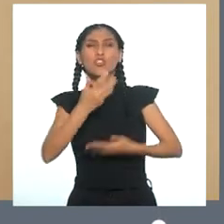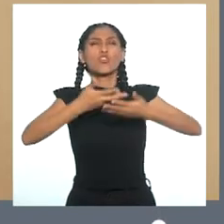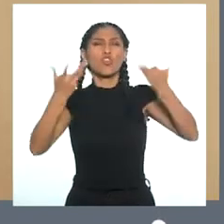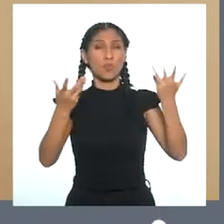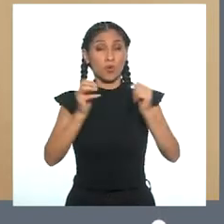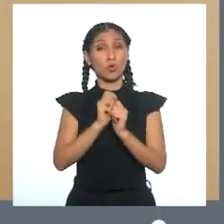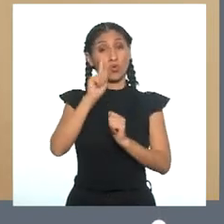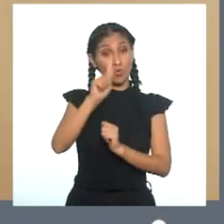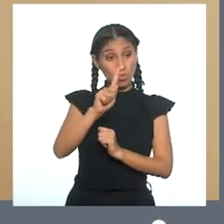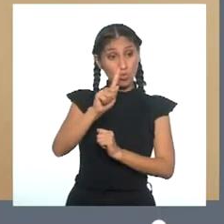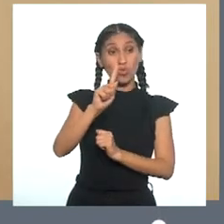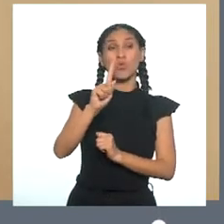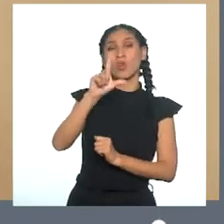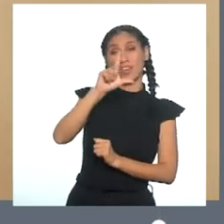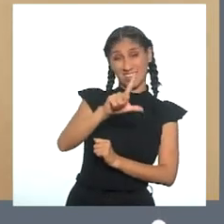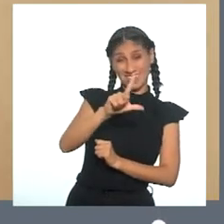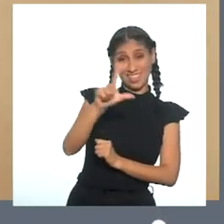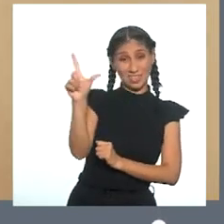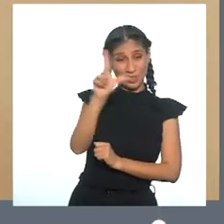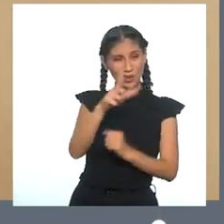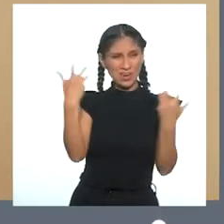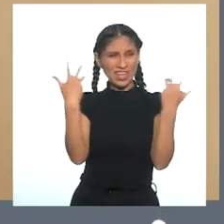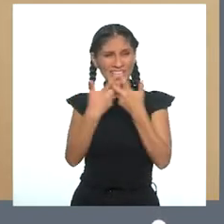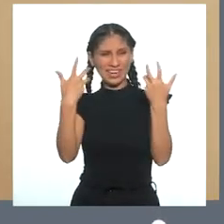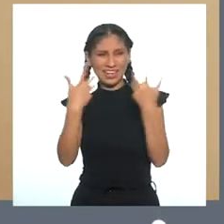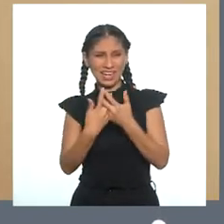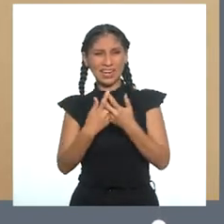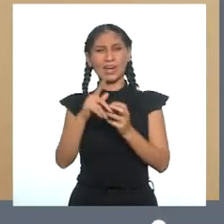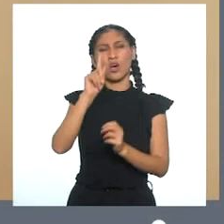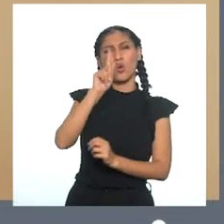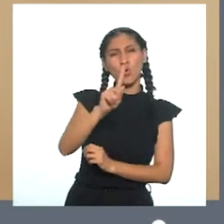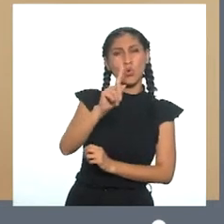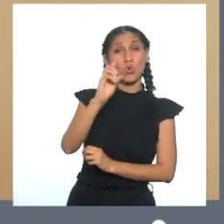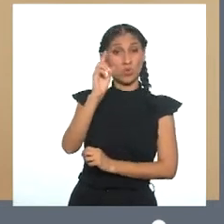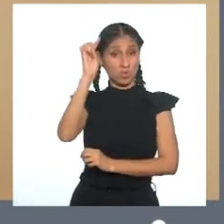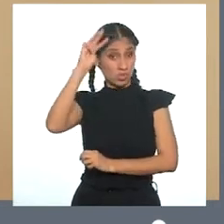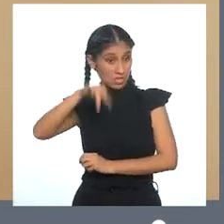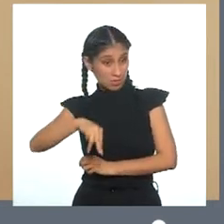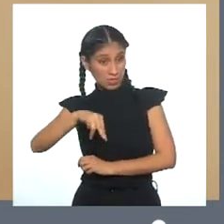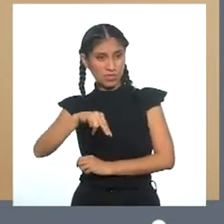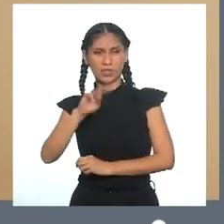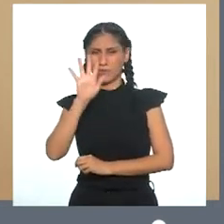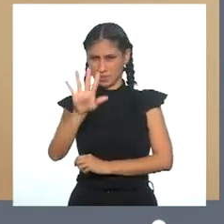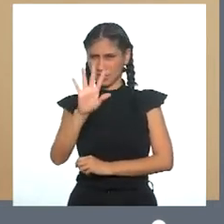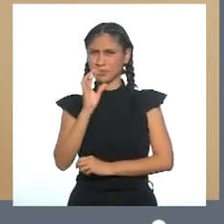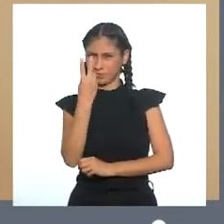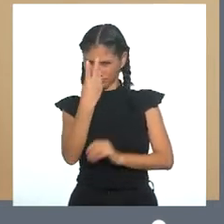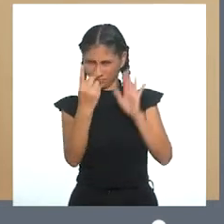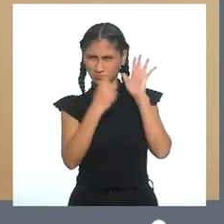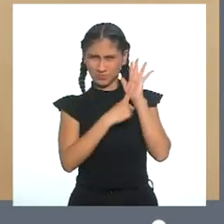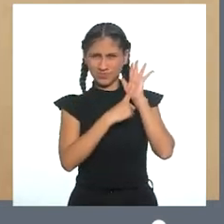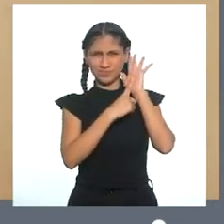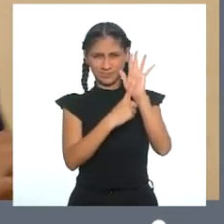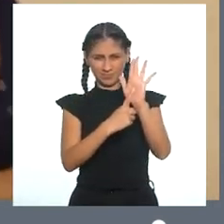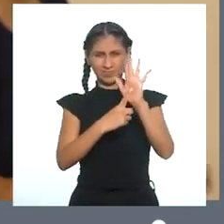litro equivale al volumen de un cubo de 1 decímetro de arista. Esperen que se los demuestro.